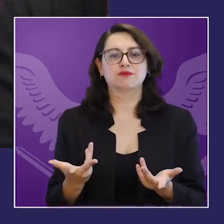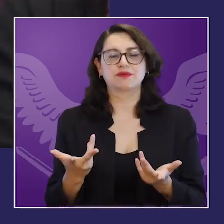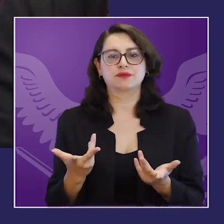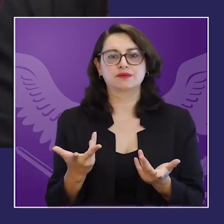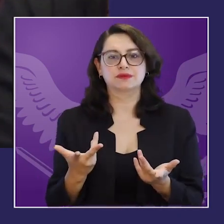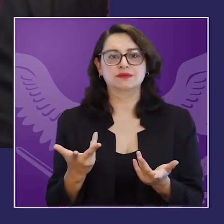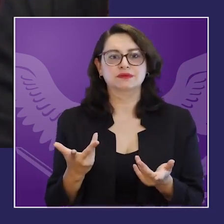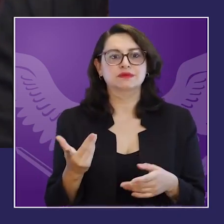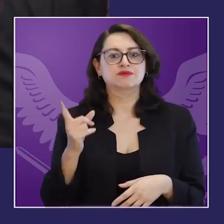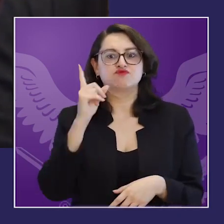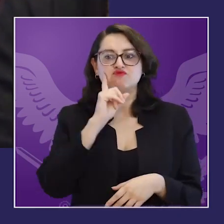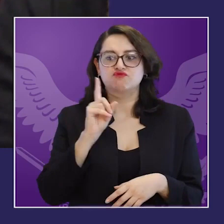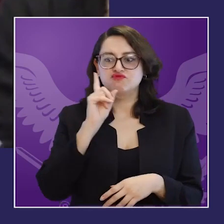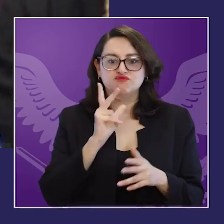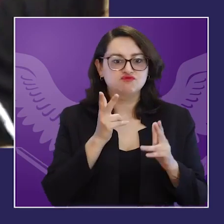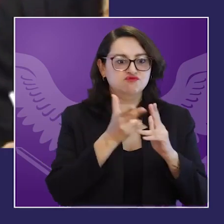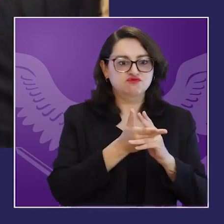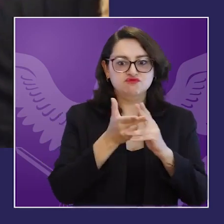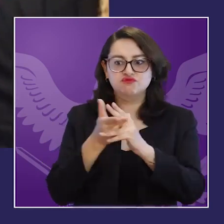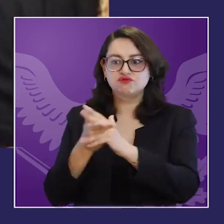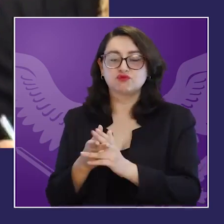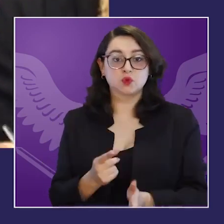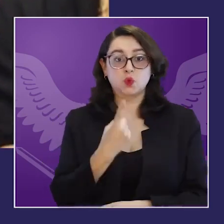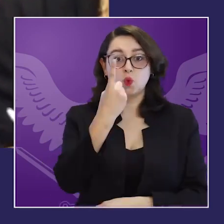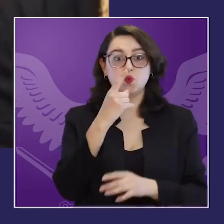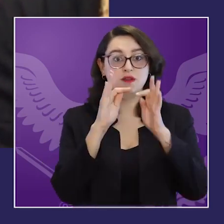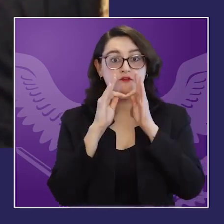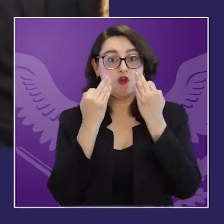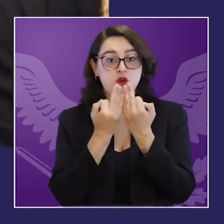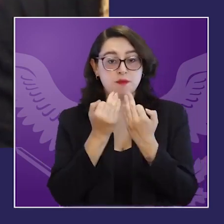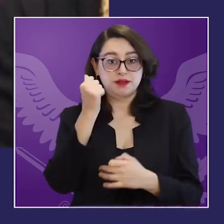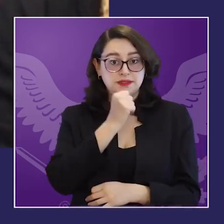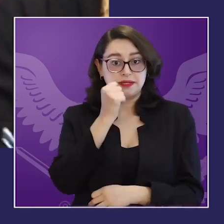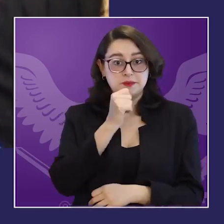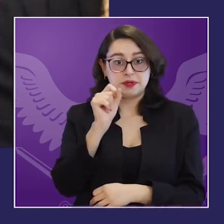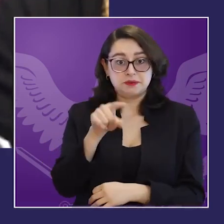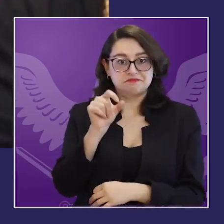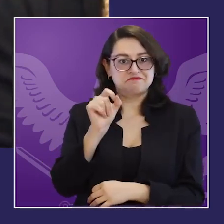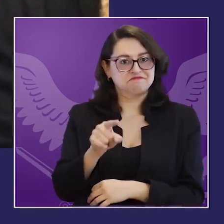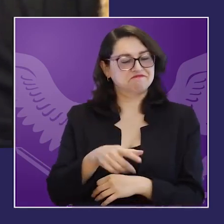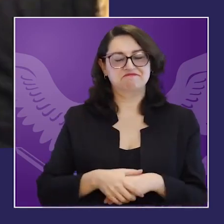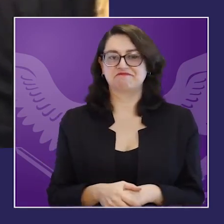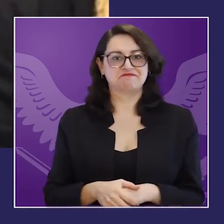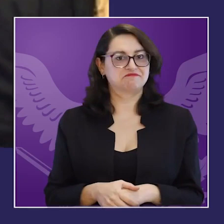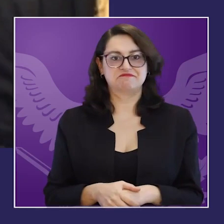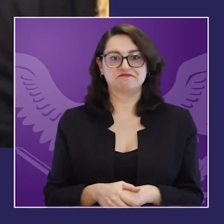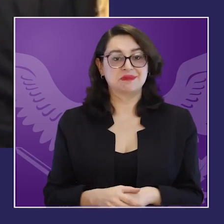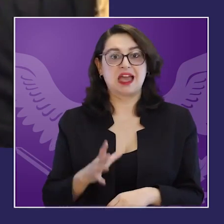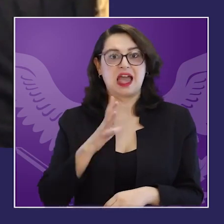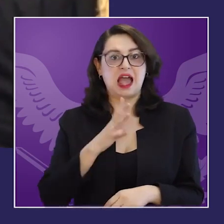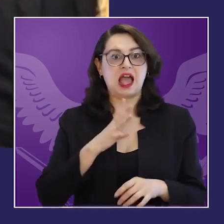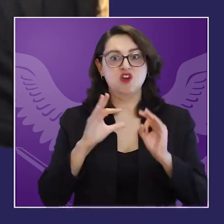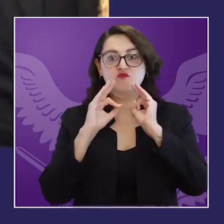antes, bueno, el femicidio no es uno solo, ¿no? Las modalidades del femicidio y